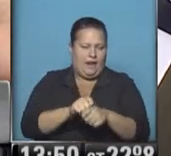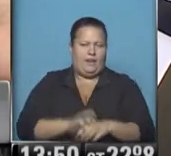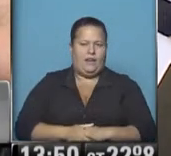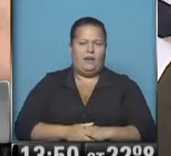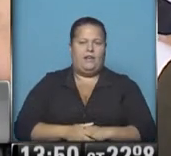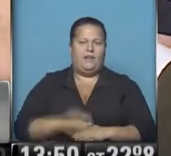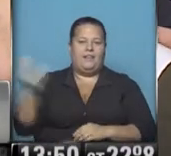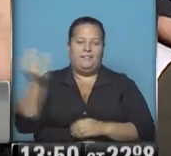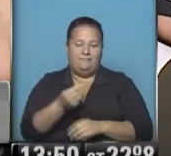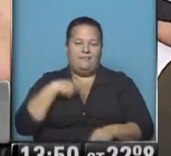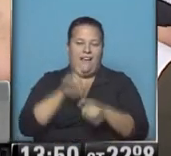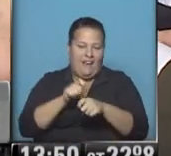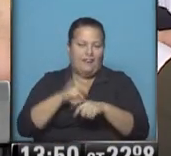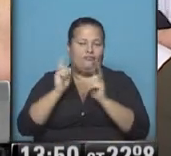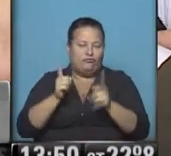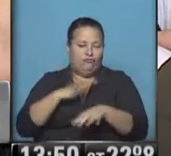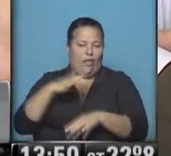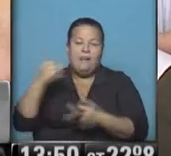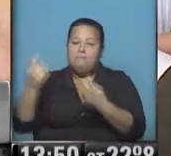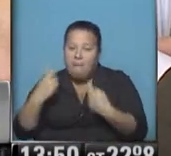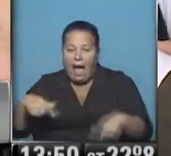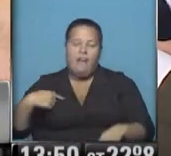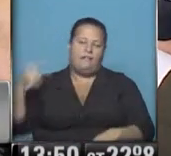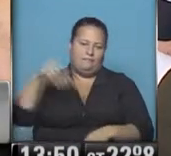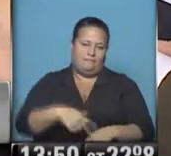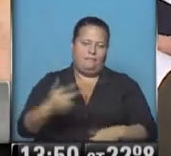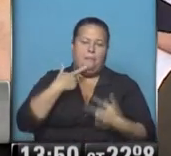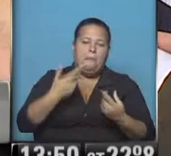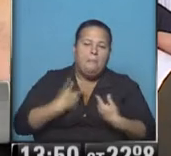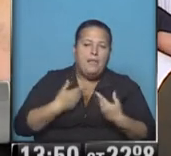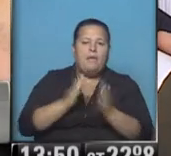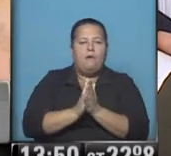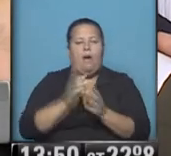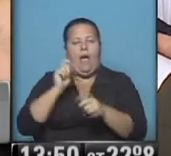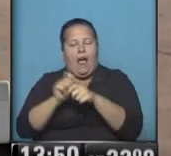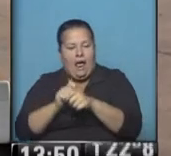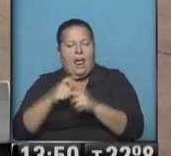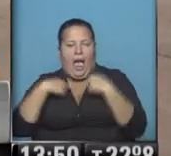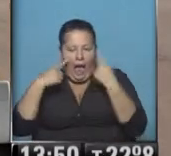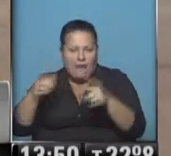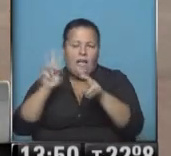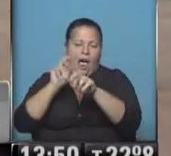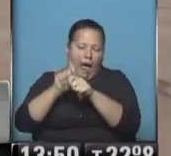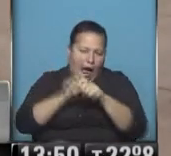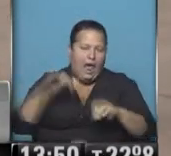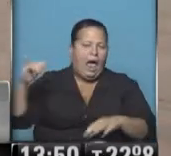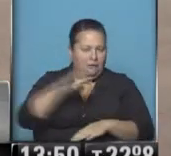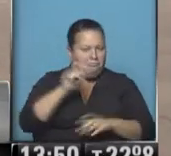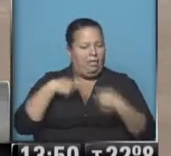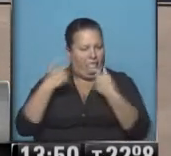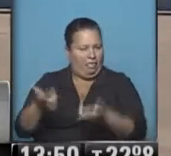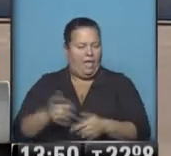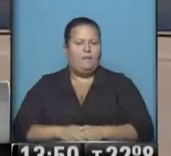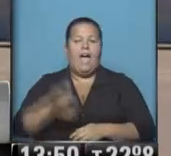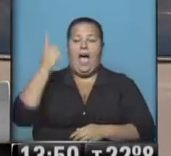han sido clientes nuestros y los seguimos atendiendo cada vez que nos reclaman, nos piden la atención o reparación de sus aeronaves.